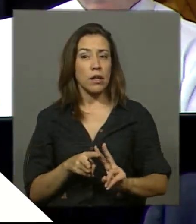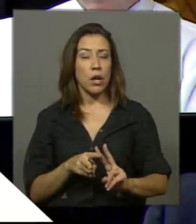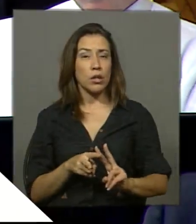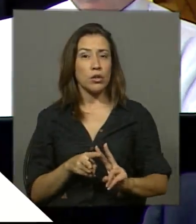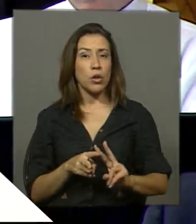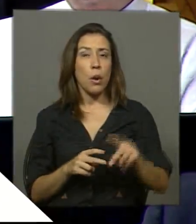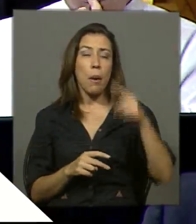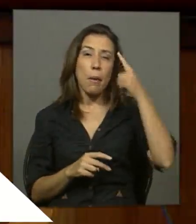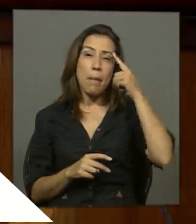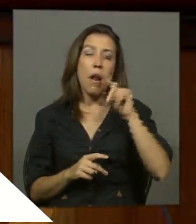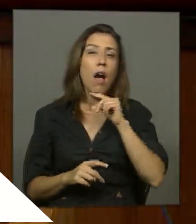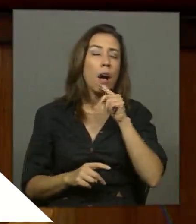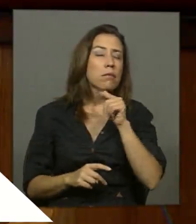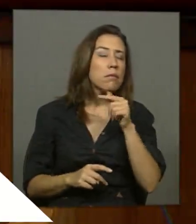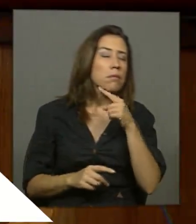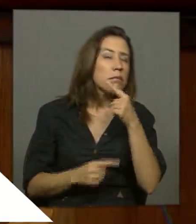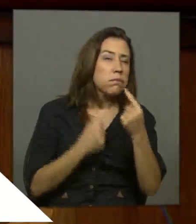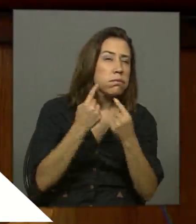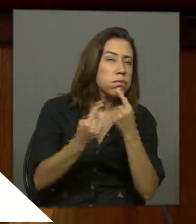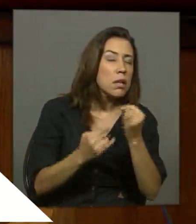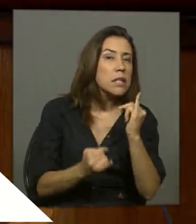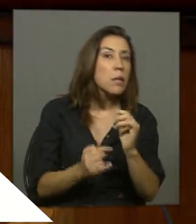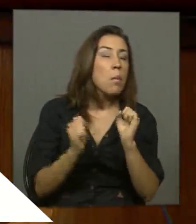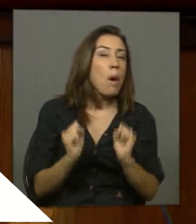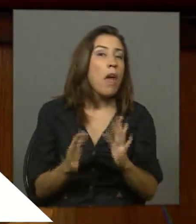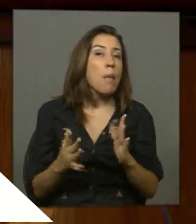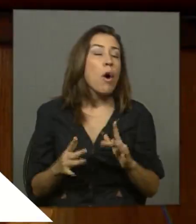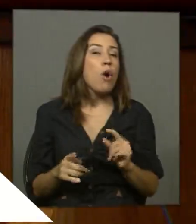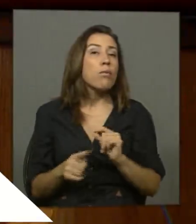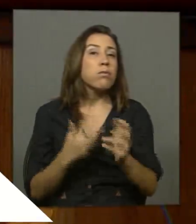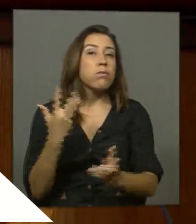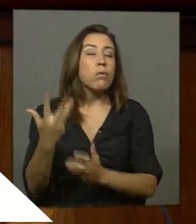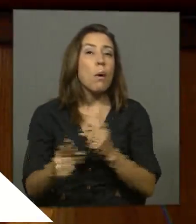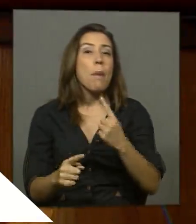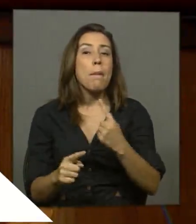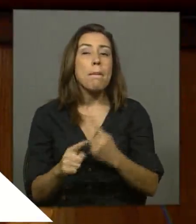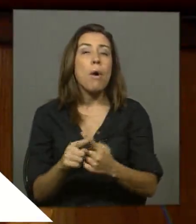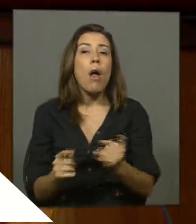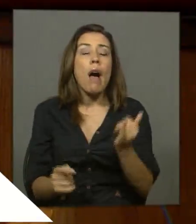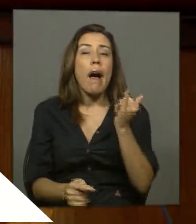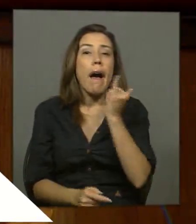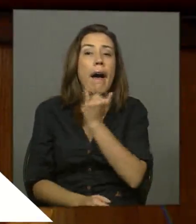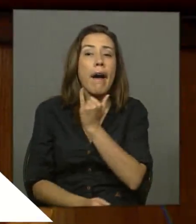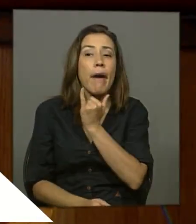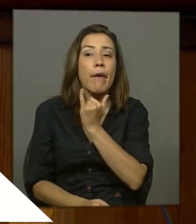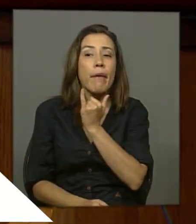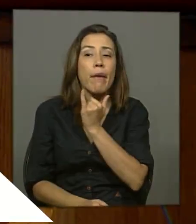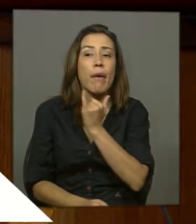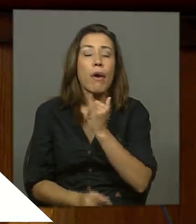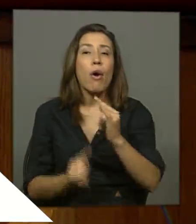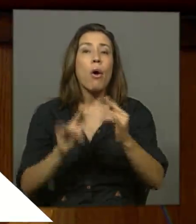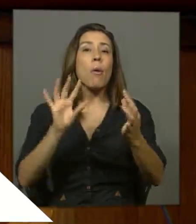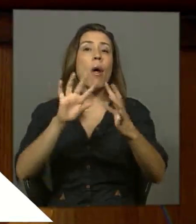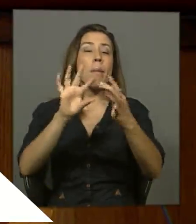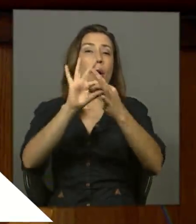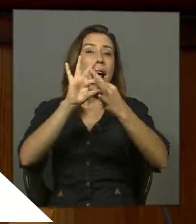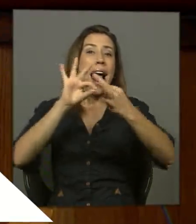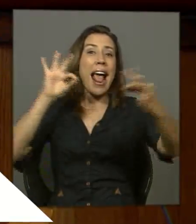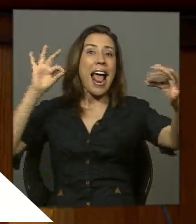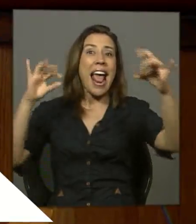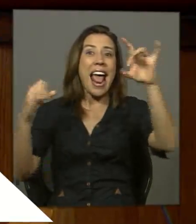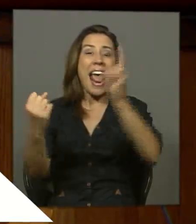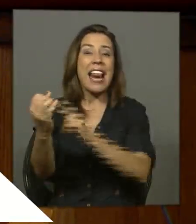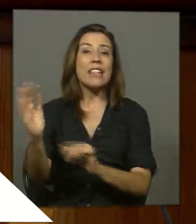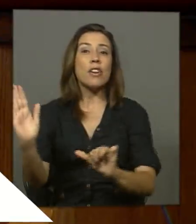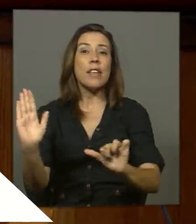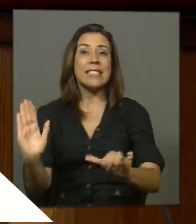eh averiguar si efectivamente pudo haberse producido una negligencia en un tendido eléctrico en la